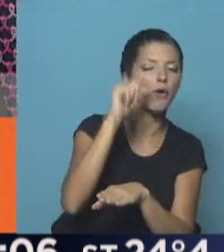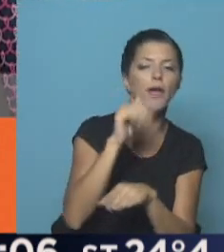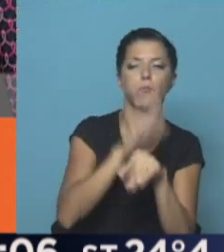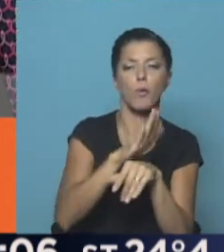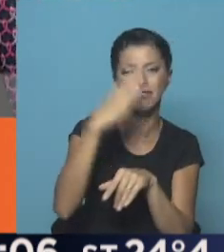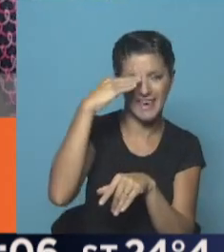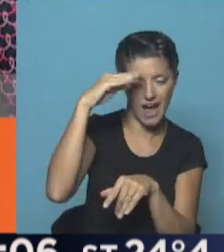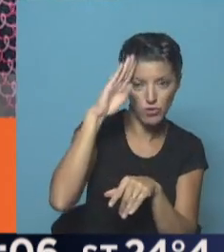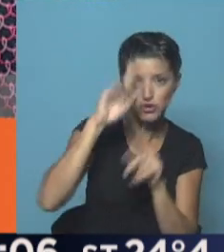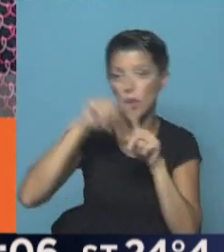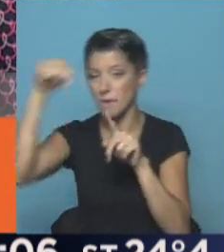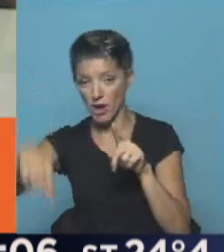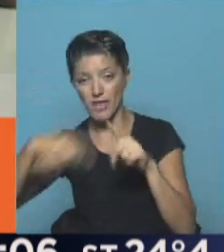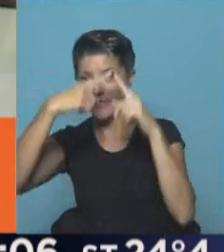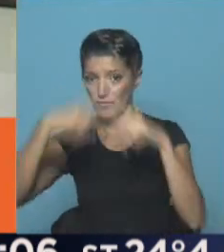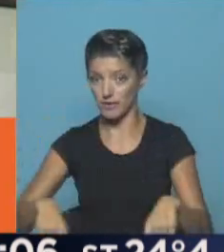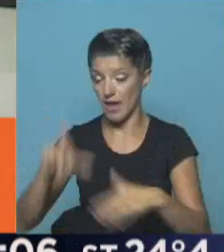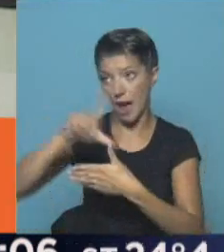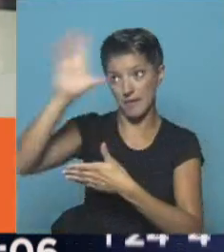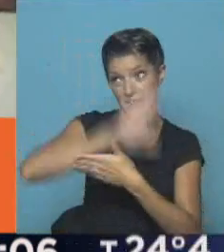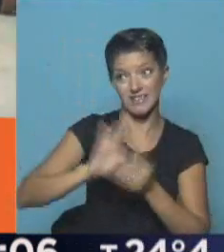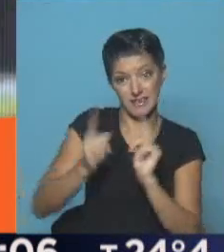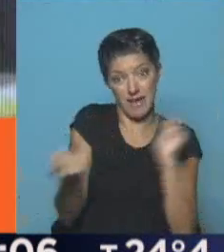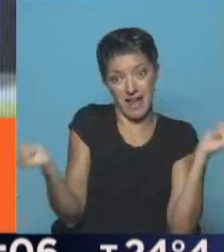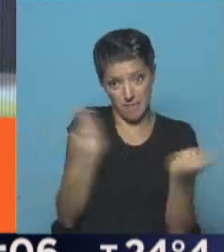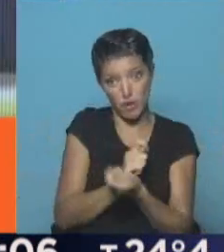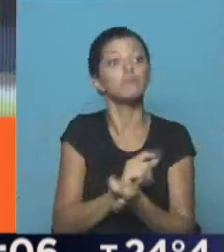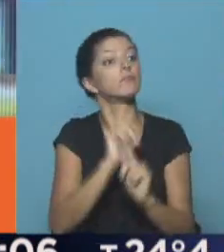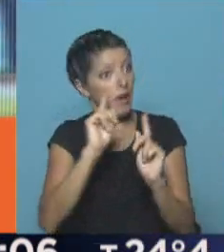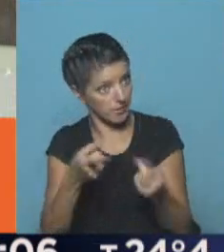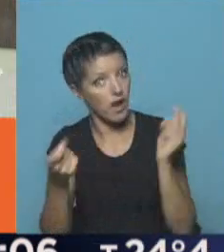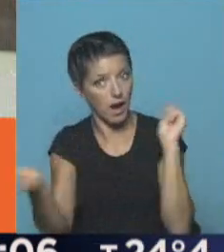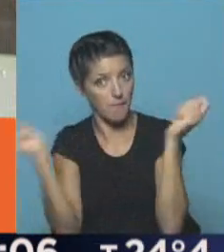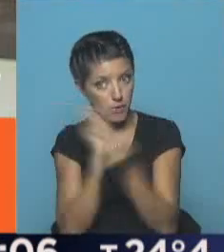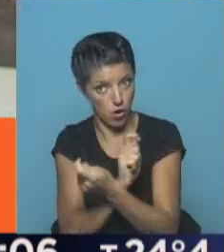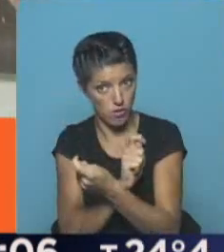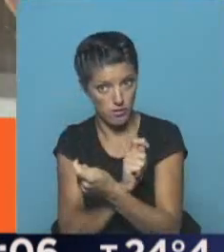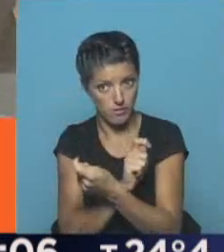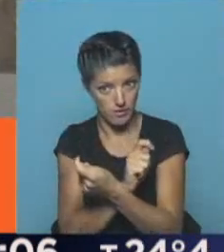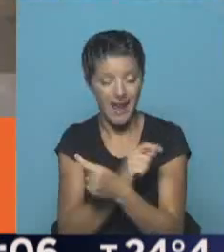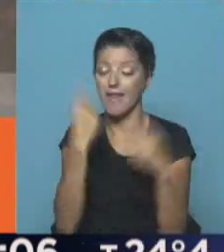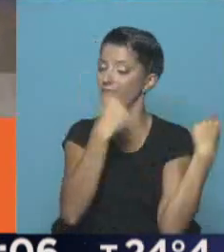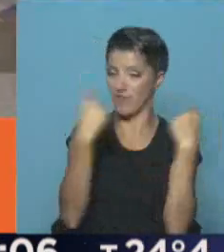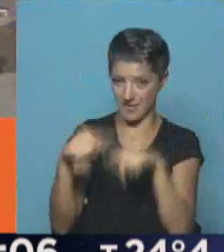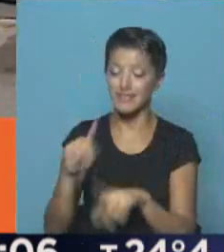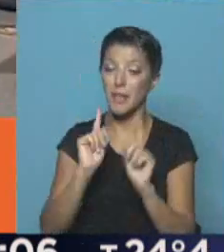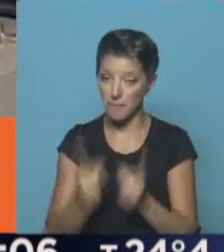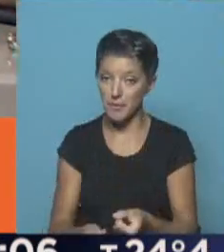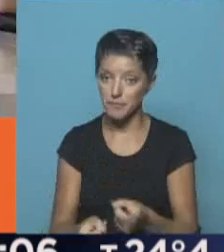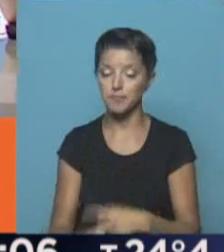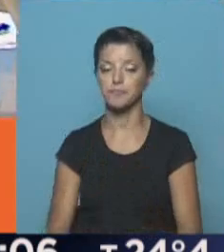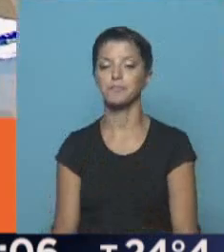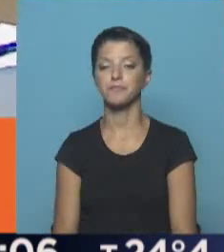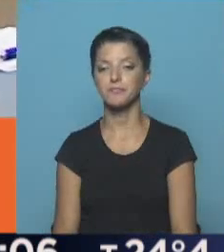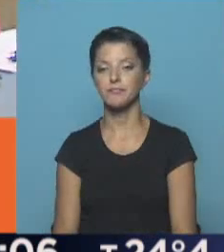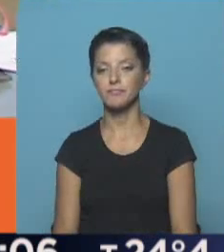que no es la que tiene Lenín Moreno. América Latina tampoco es la misma. Tampoco es la misma. Que el primer gobierno de Correa. El contexto es totalmente diferente. Entonces, se